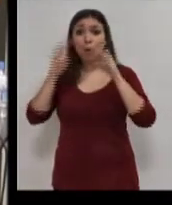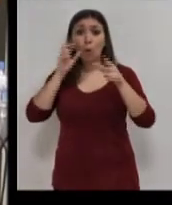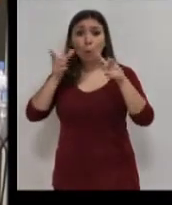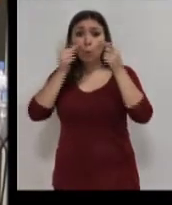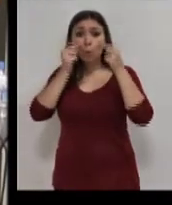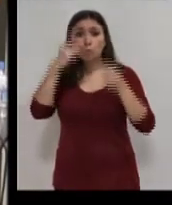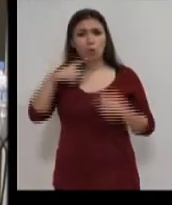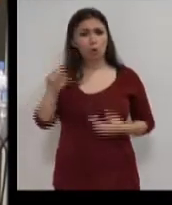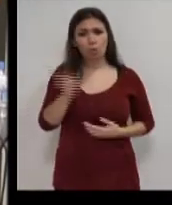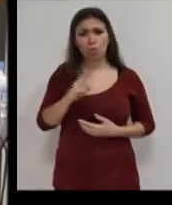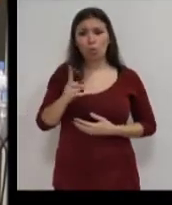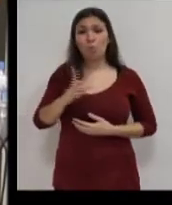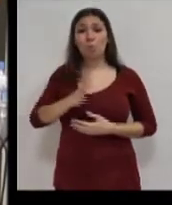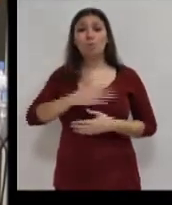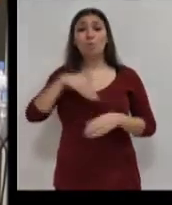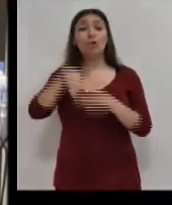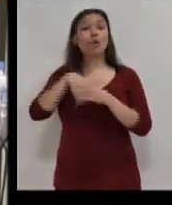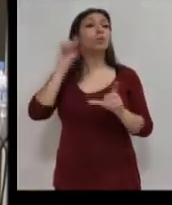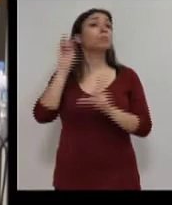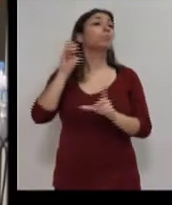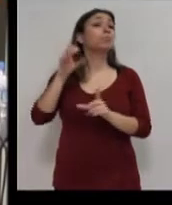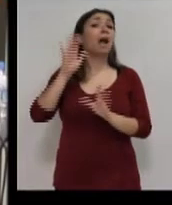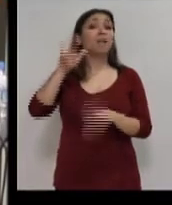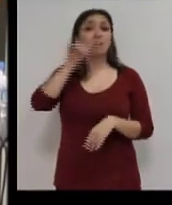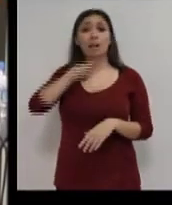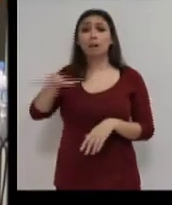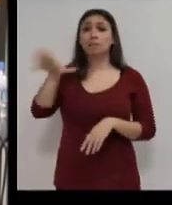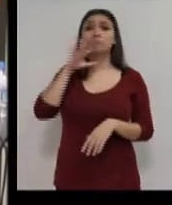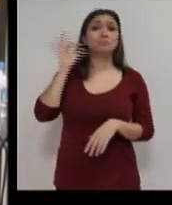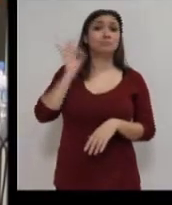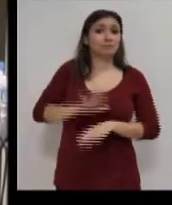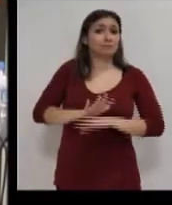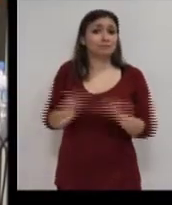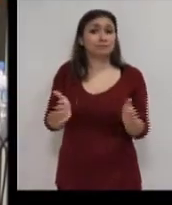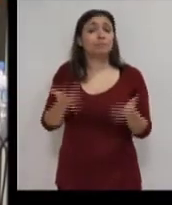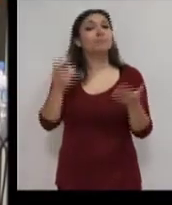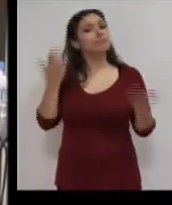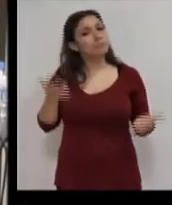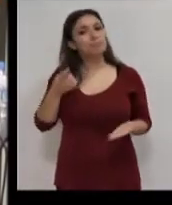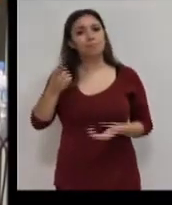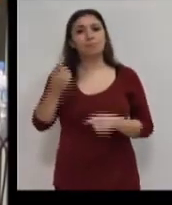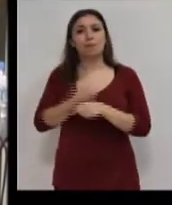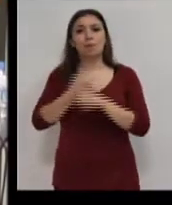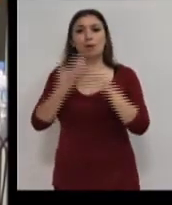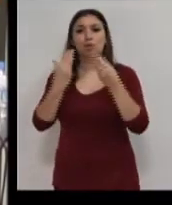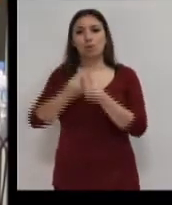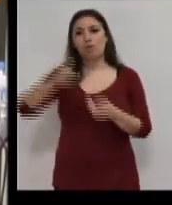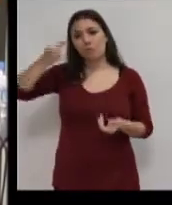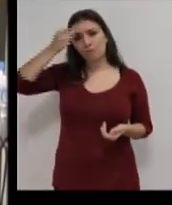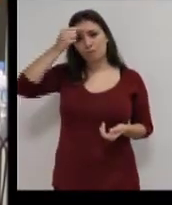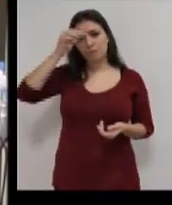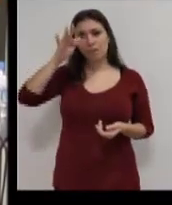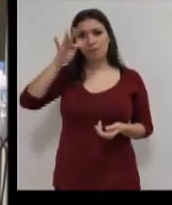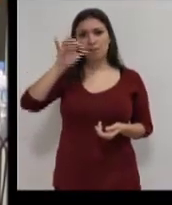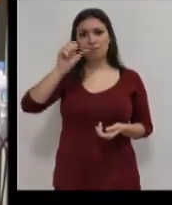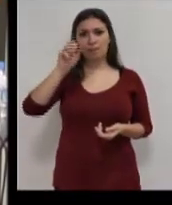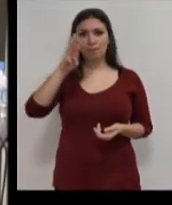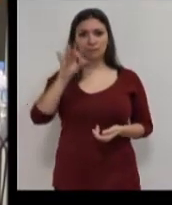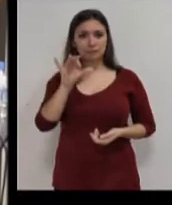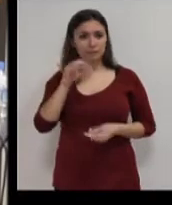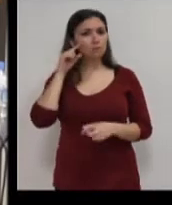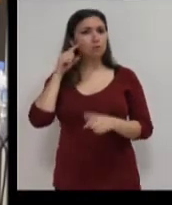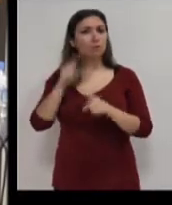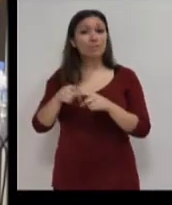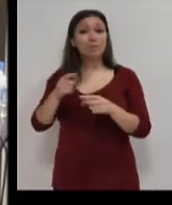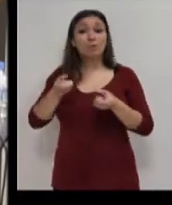con discapacidad visual, sino que reúnan unas características de comprensión. En ese sentido, nosotros estamos trabajando en colaboración con